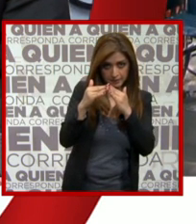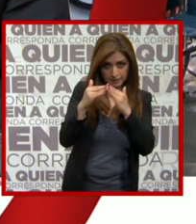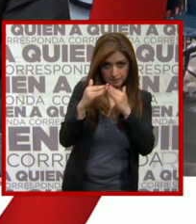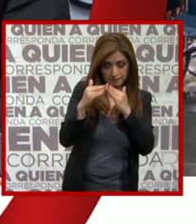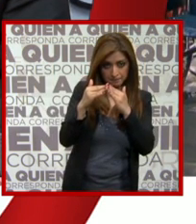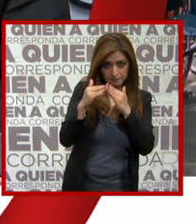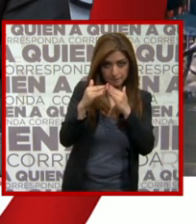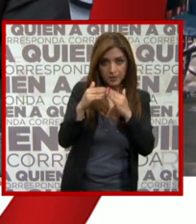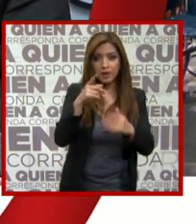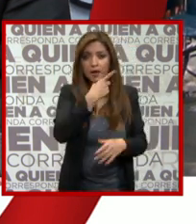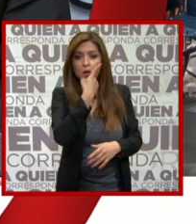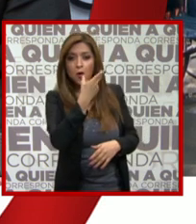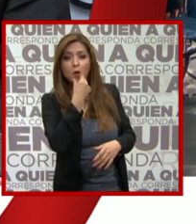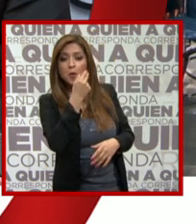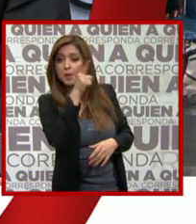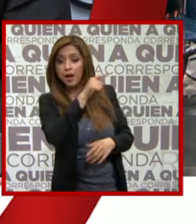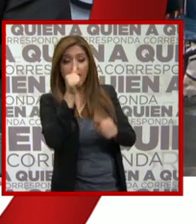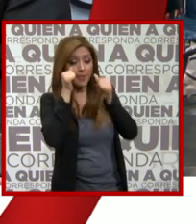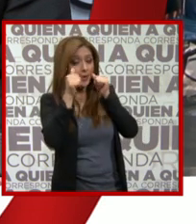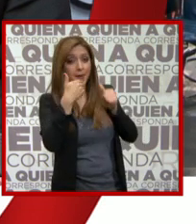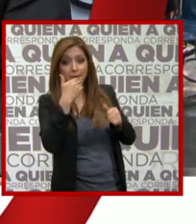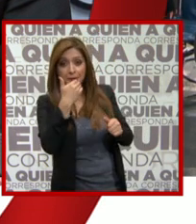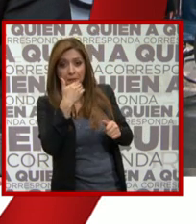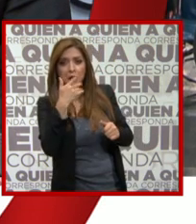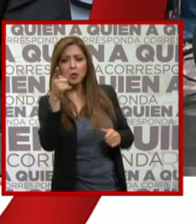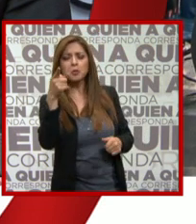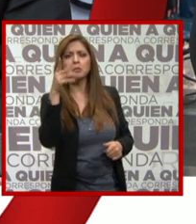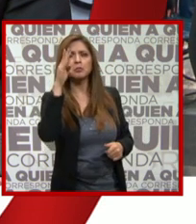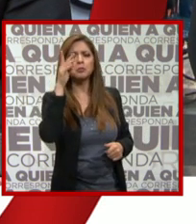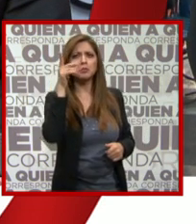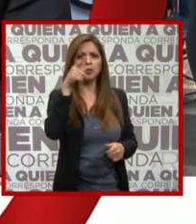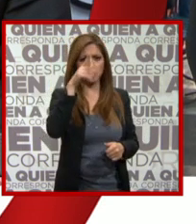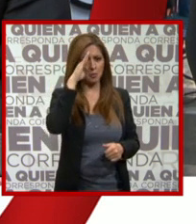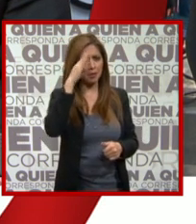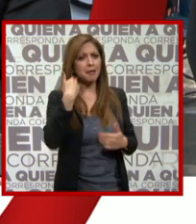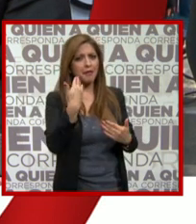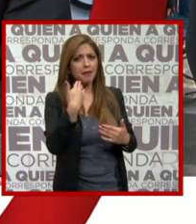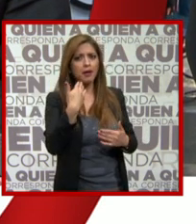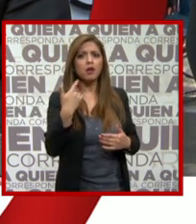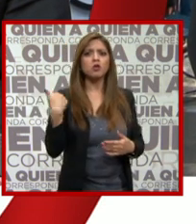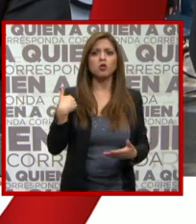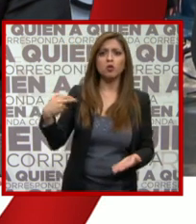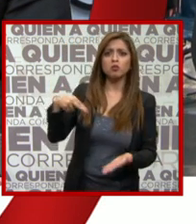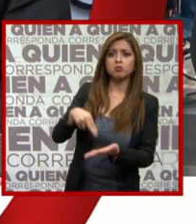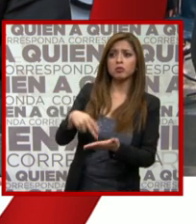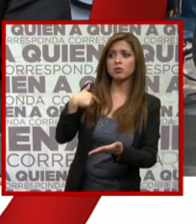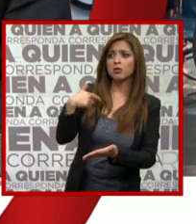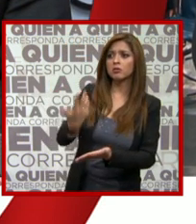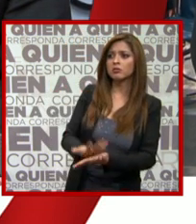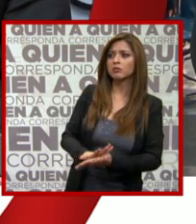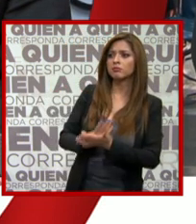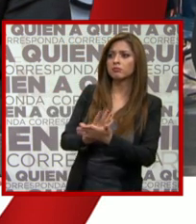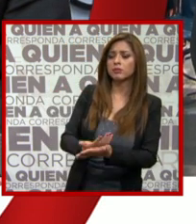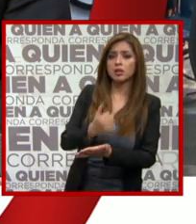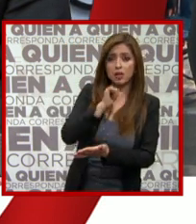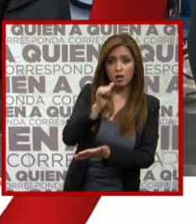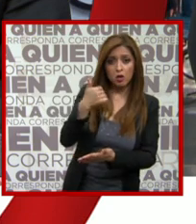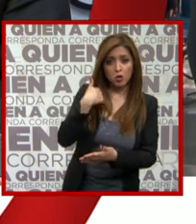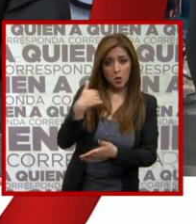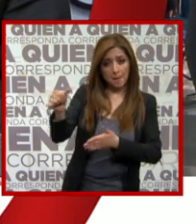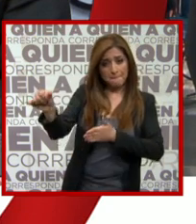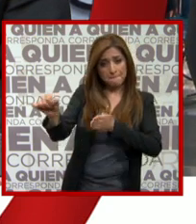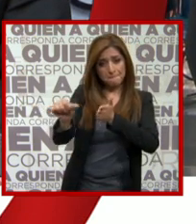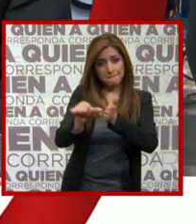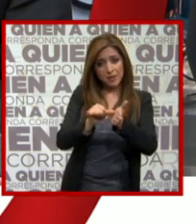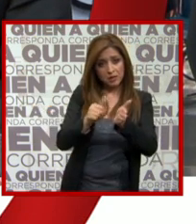ver que cómo te van a atender hasta en Houston. Y tú te quedaste tranquilo. Sí, pues me quedé esperando hasta la fecha. Me aviento todo el mes